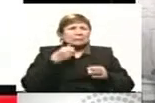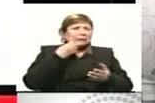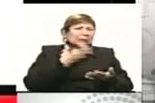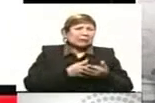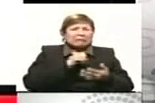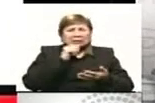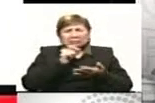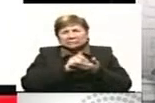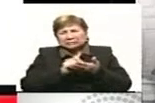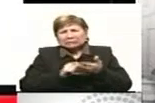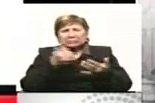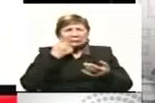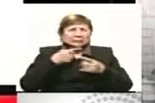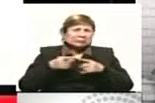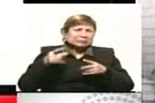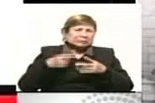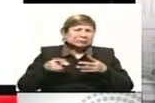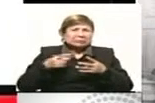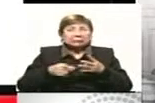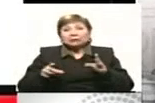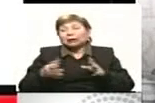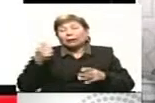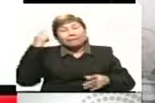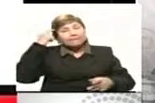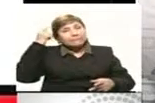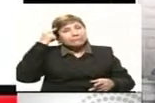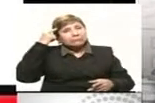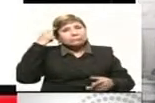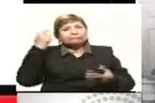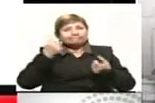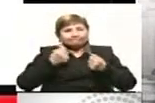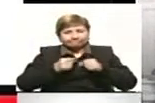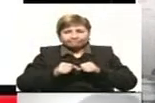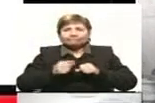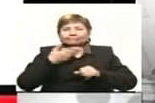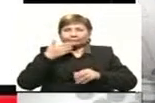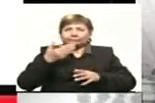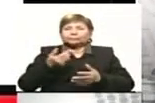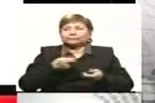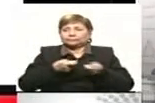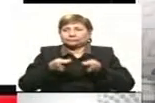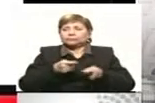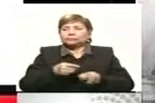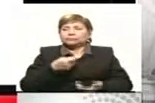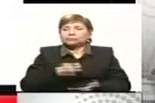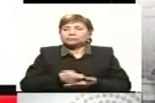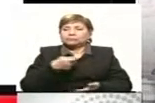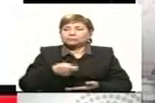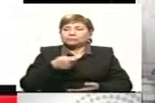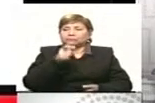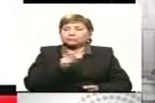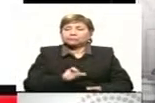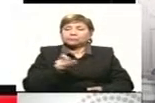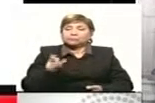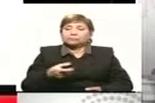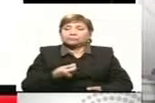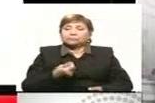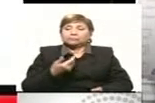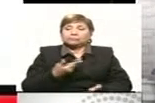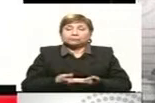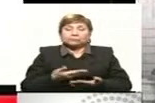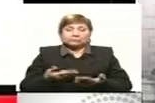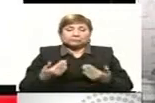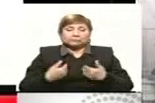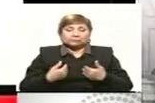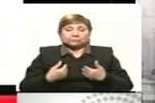hecho, etcétera, ¿no? Pensamos que hay que hacer un esfuerzo en mejorar la gestión de la inversión pública. Luego tenemos